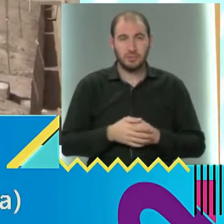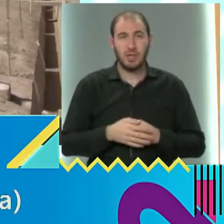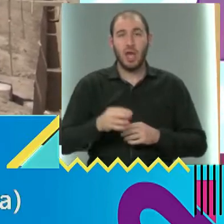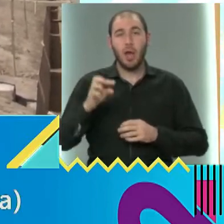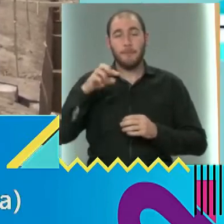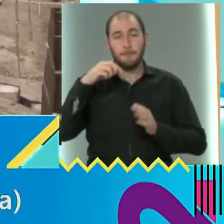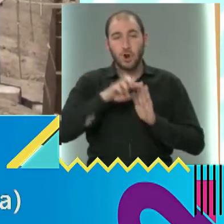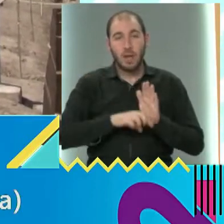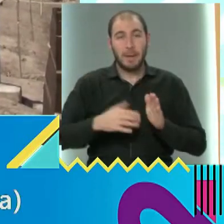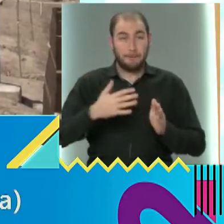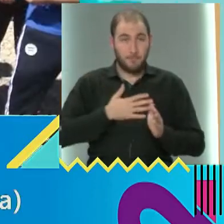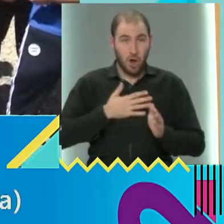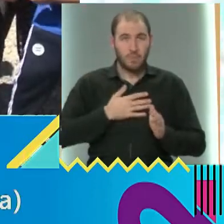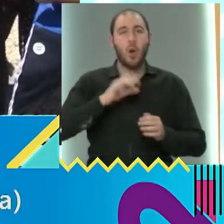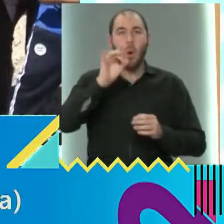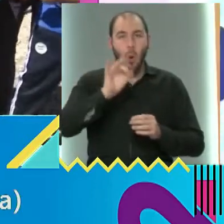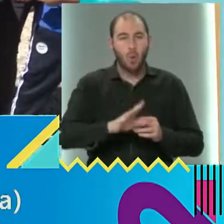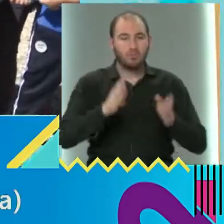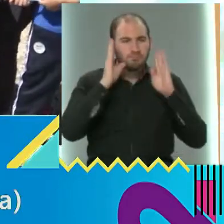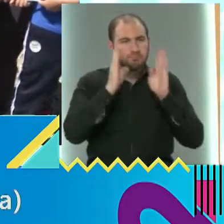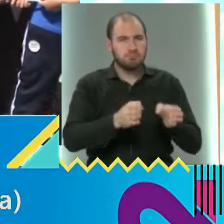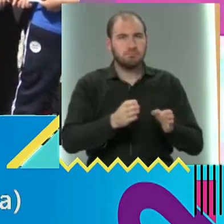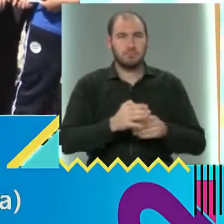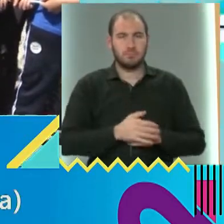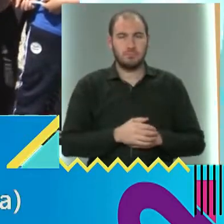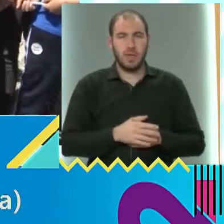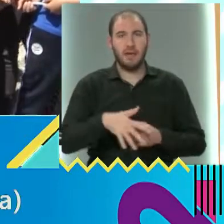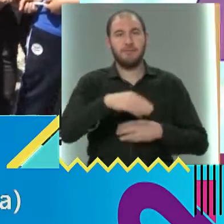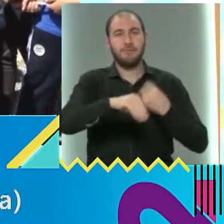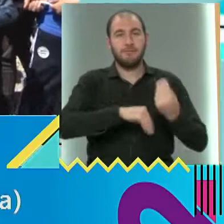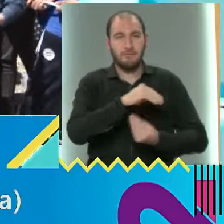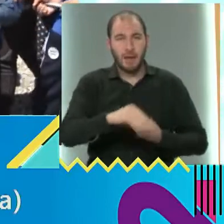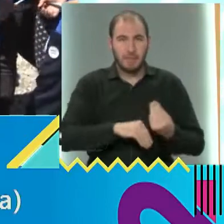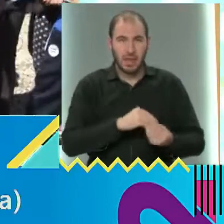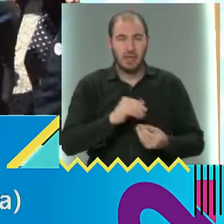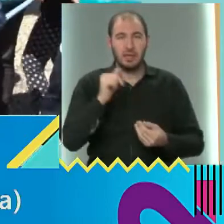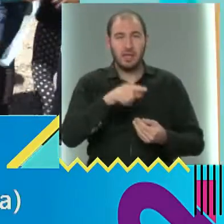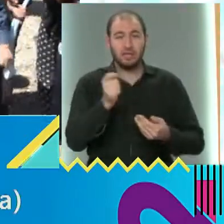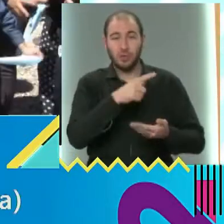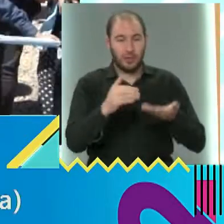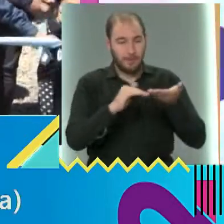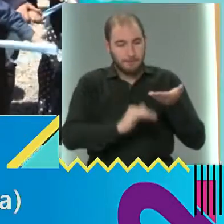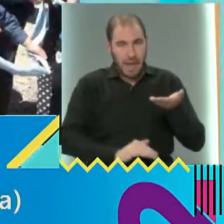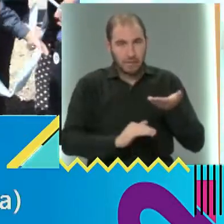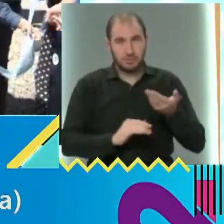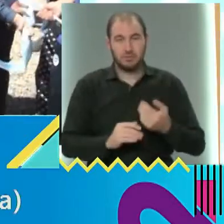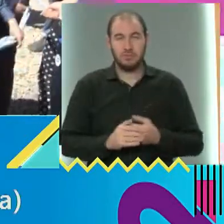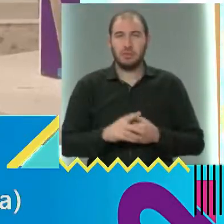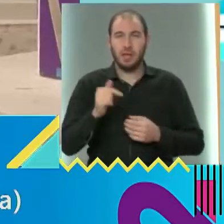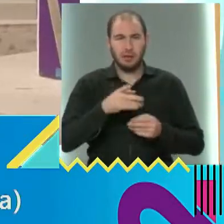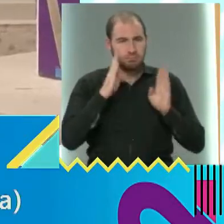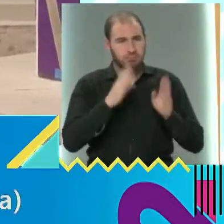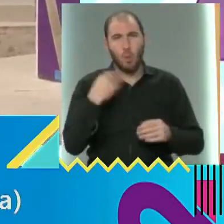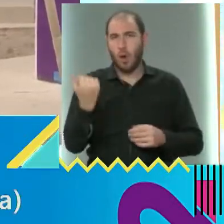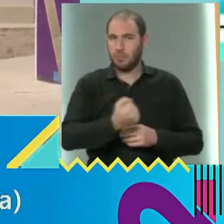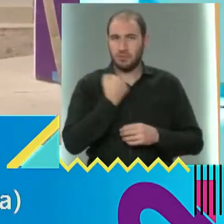un programa propio, exclusivamente orientado a familias que tienen menos salarios, creo que son señales